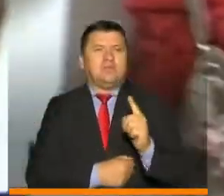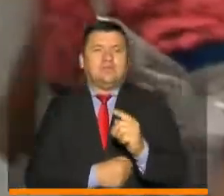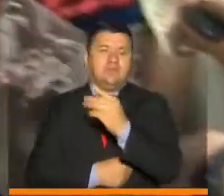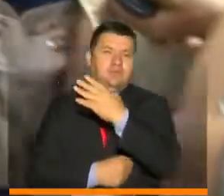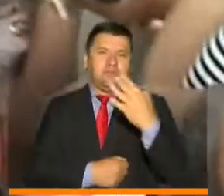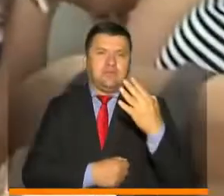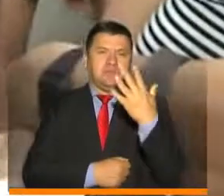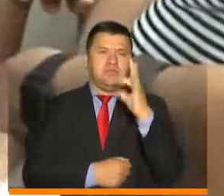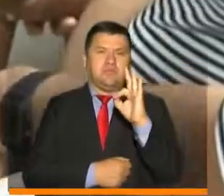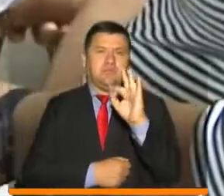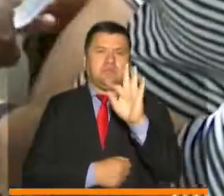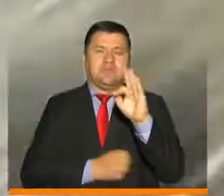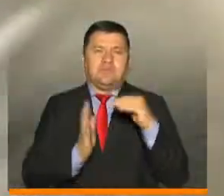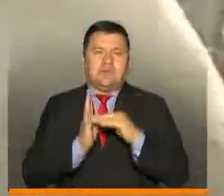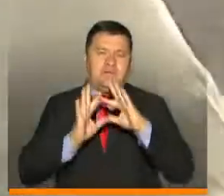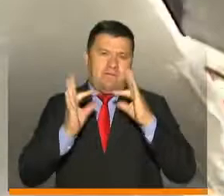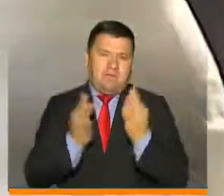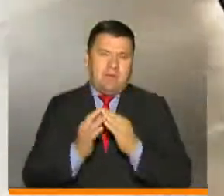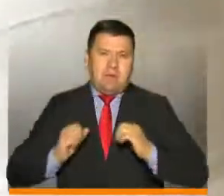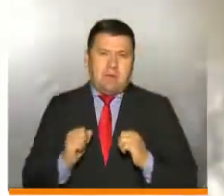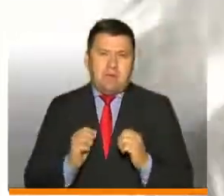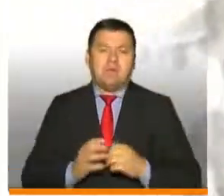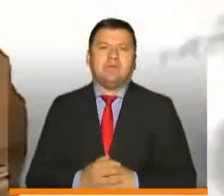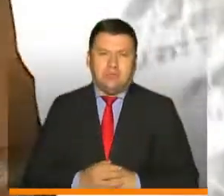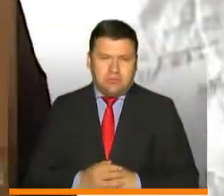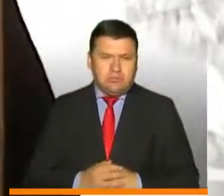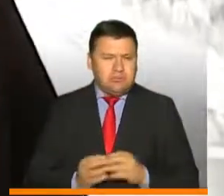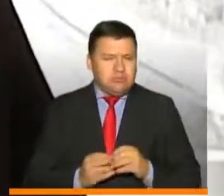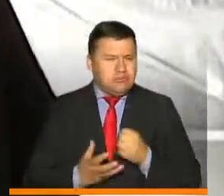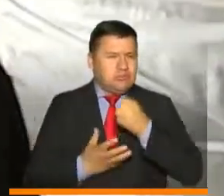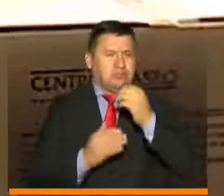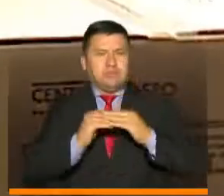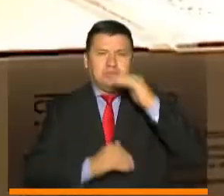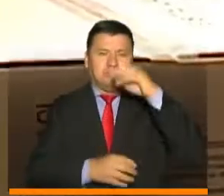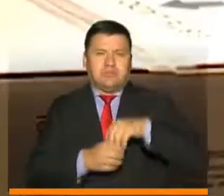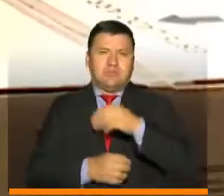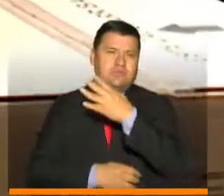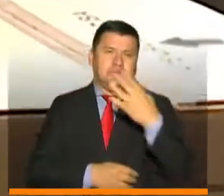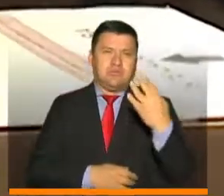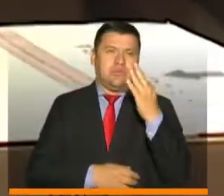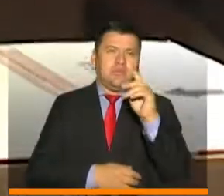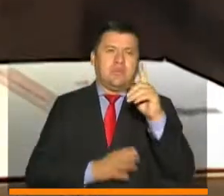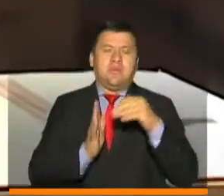de 453.000 familias bogotanas, con una inversión superior a los